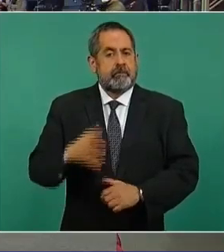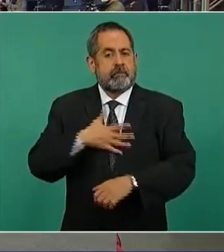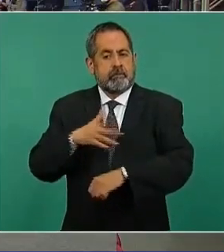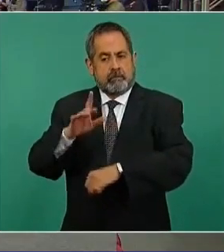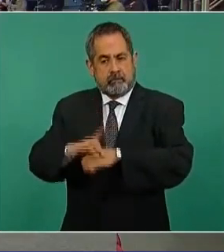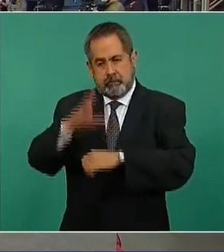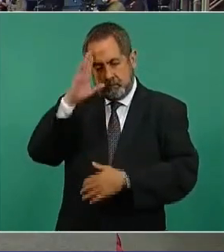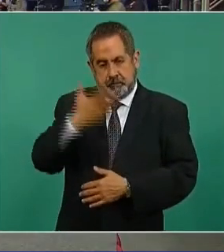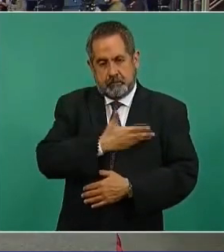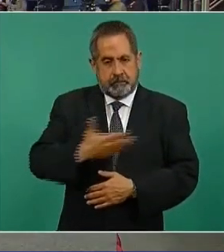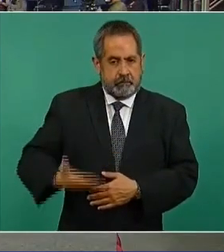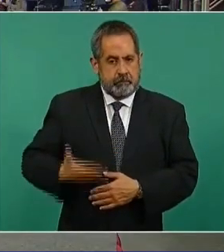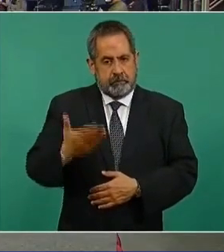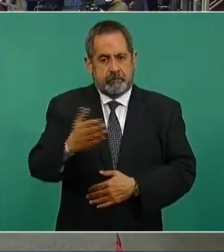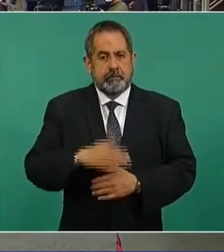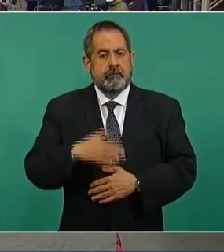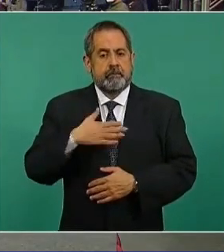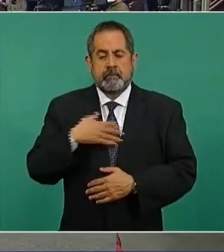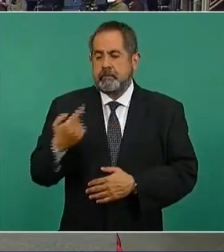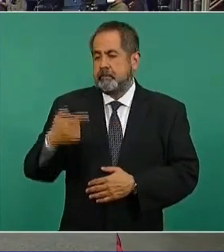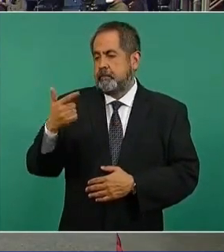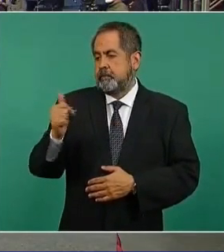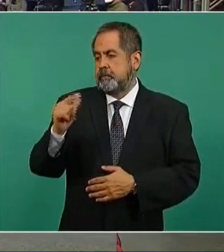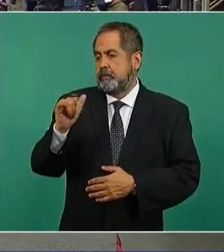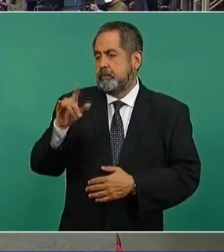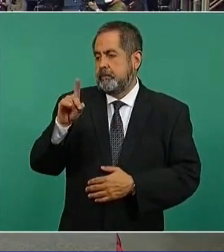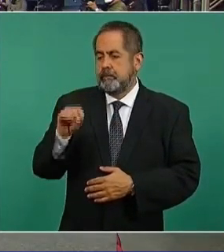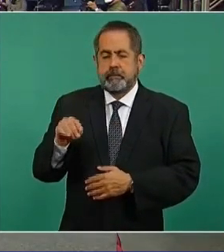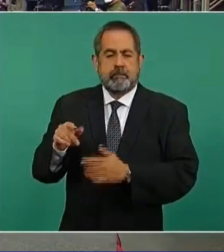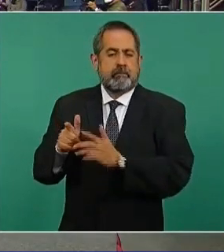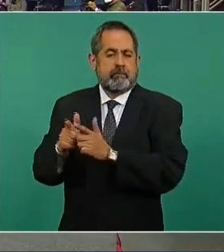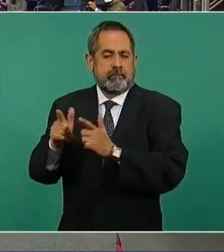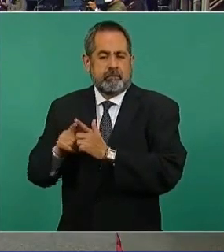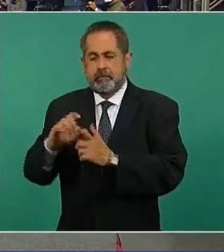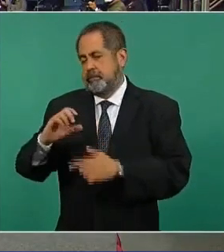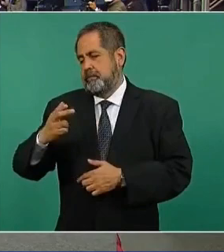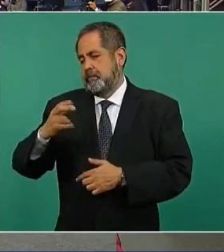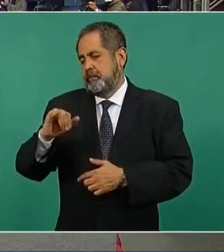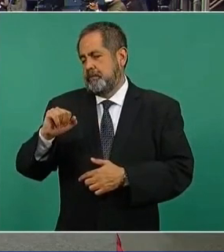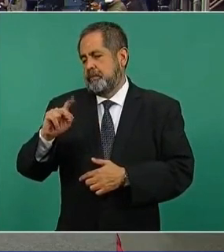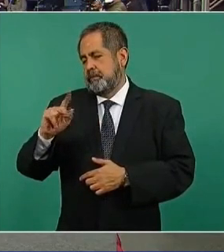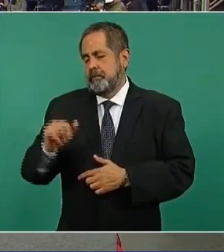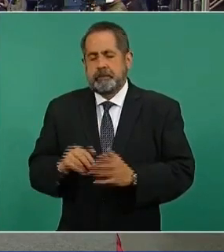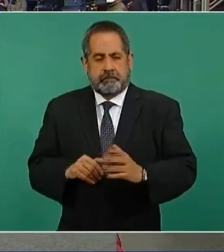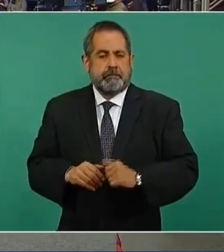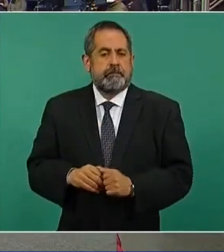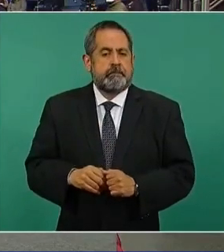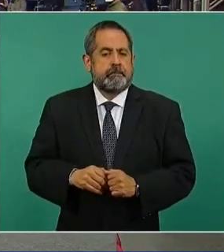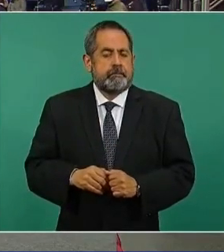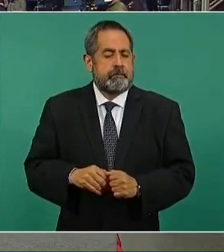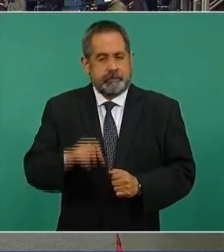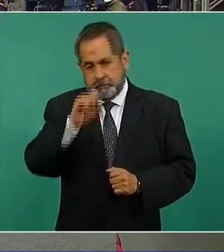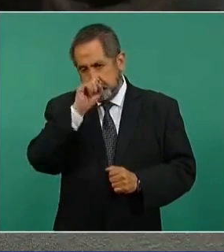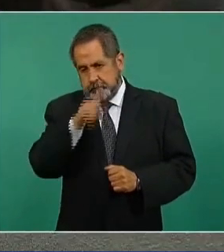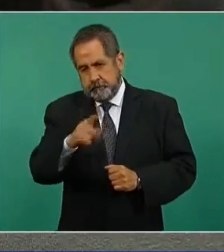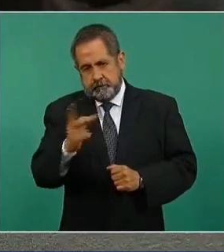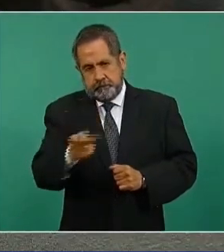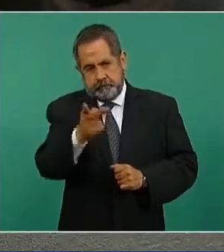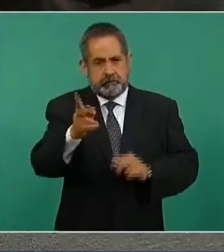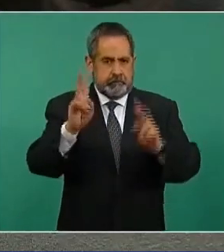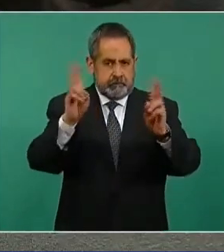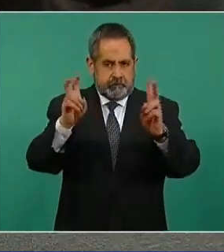días, señor presidente. Janet Galindo, del Grupo Transmedia La Chispa. Continuando con el tema de las